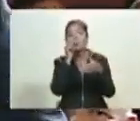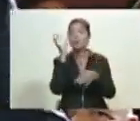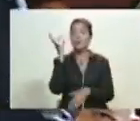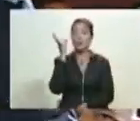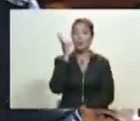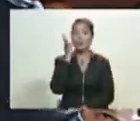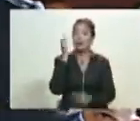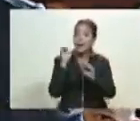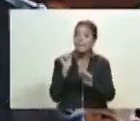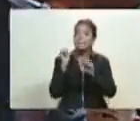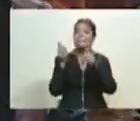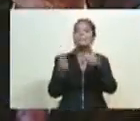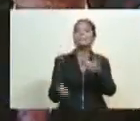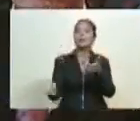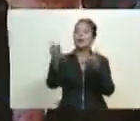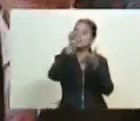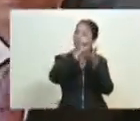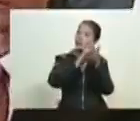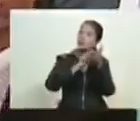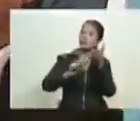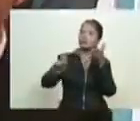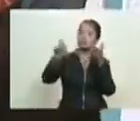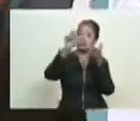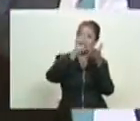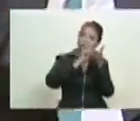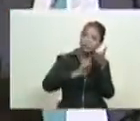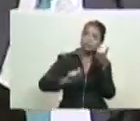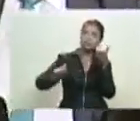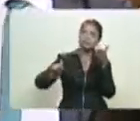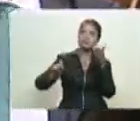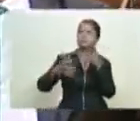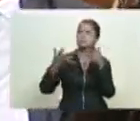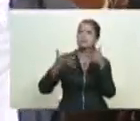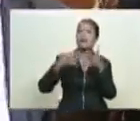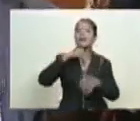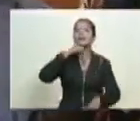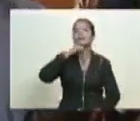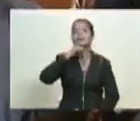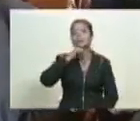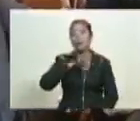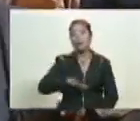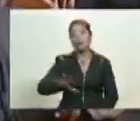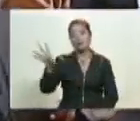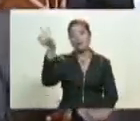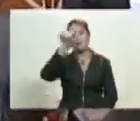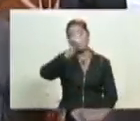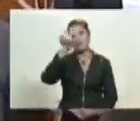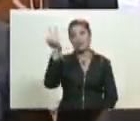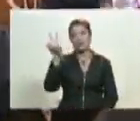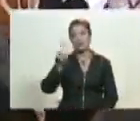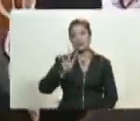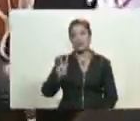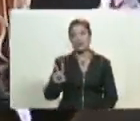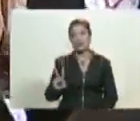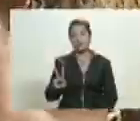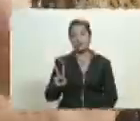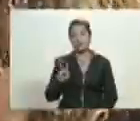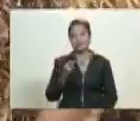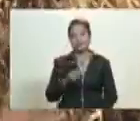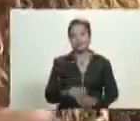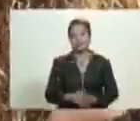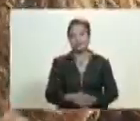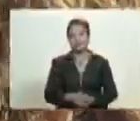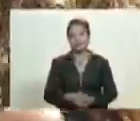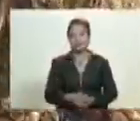vamos a comenzar a escribir parte de nuestra historia, de la historia de la República Bolivariana de Venezuela.